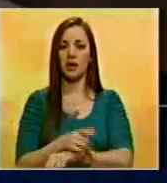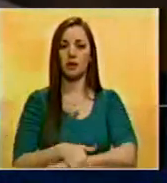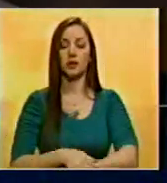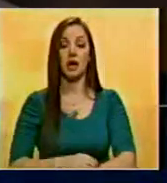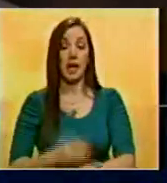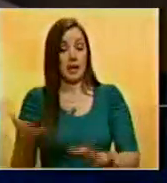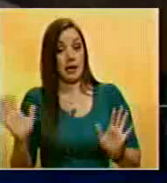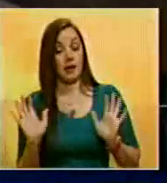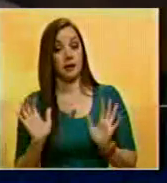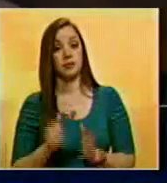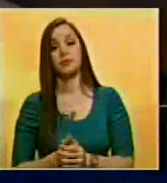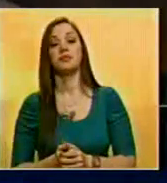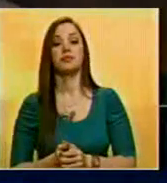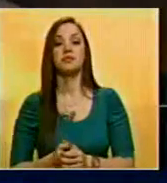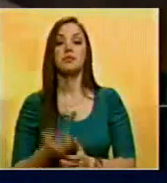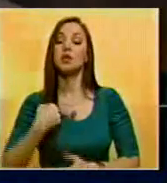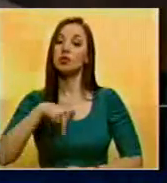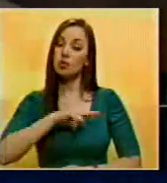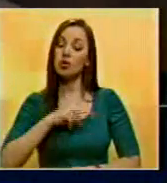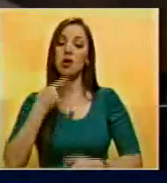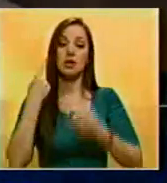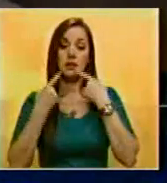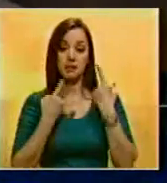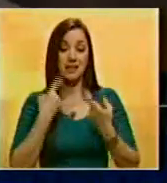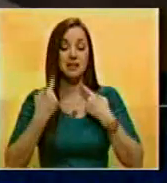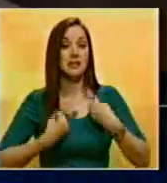clara y expresamos con